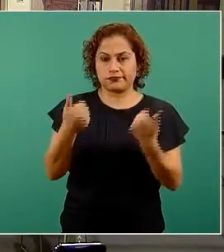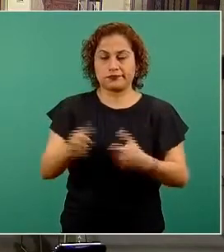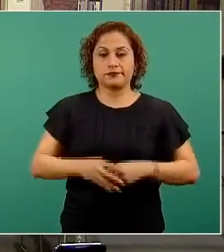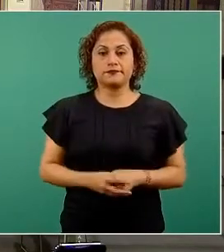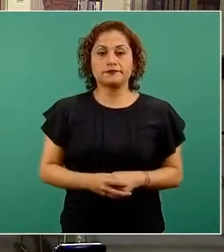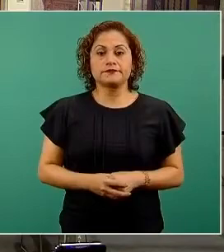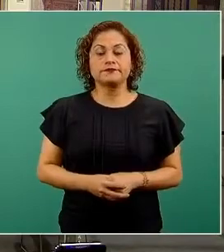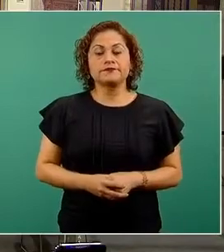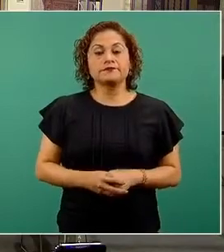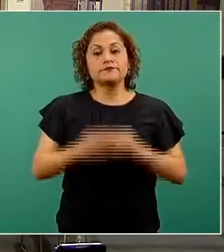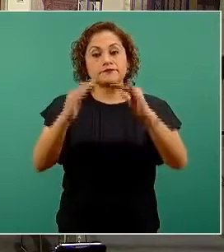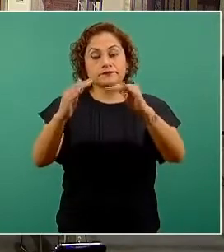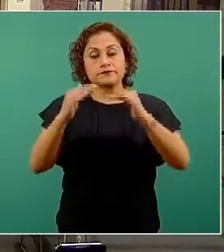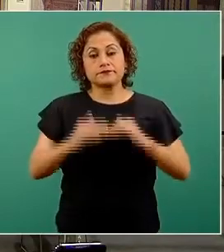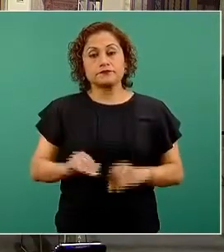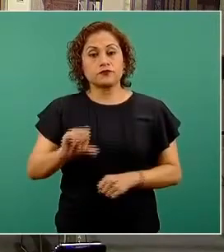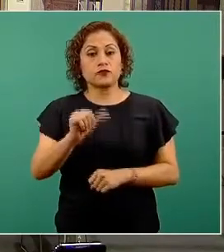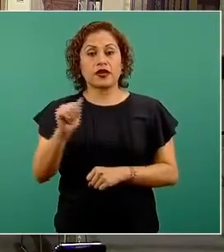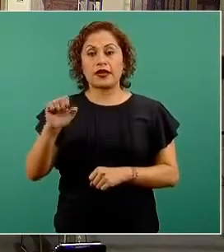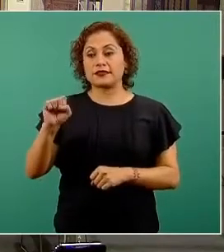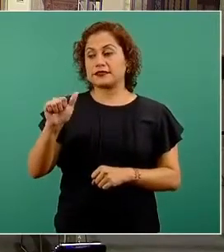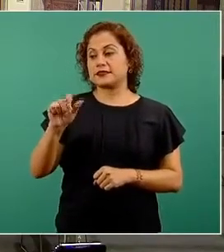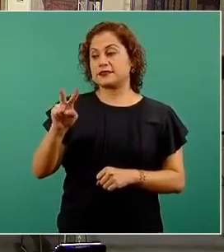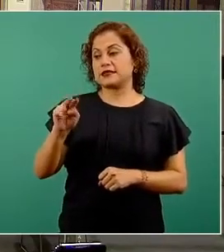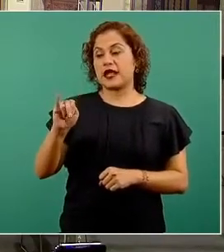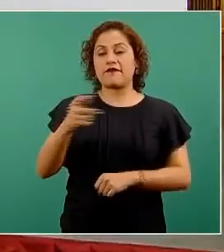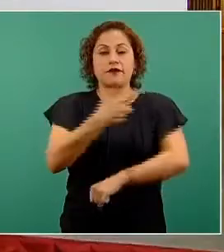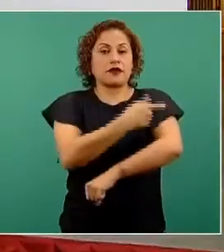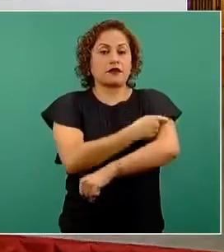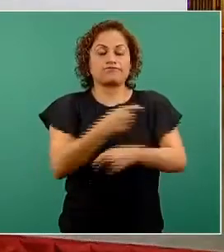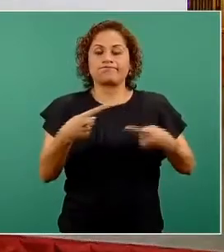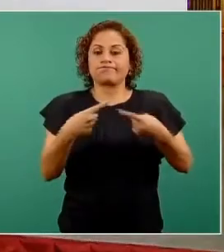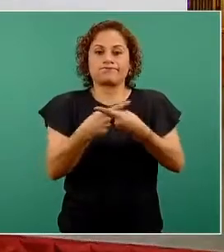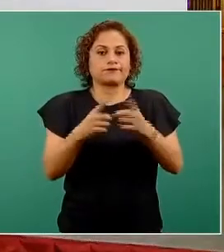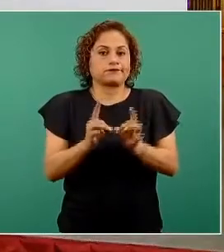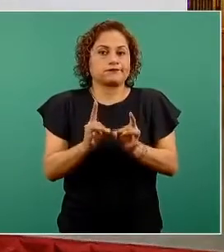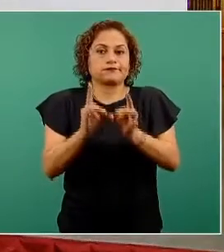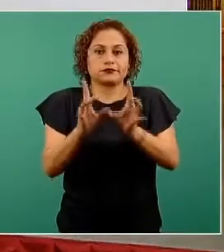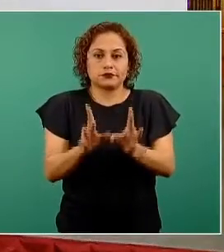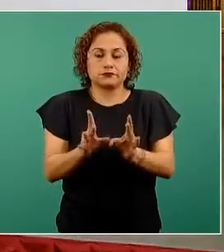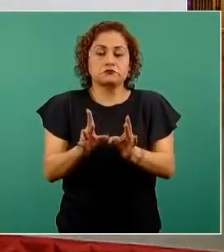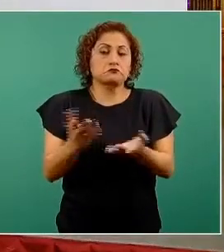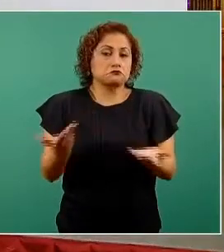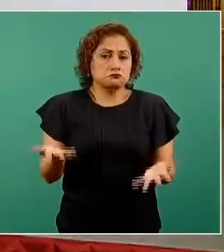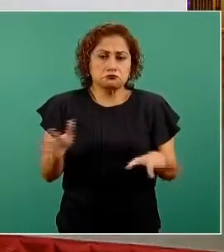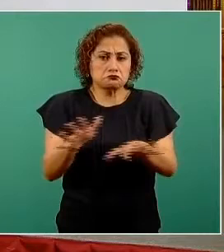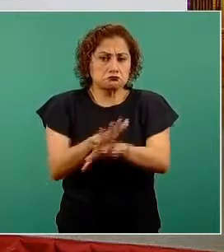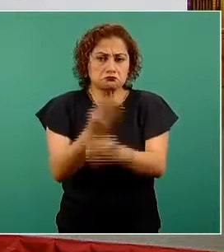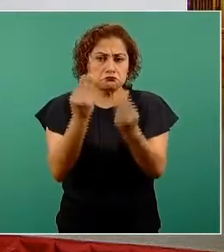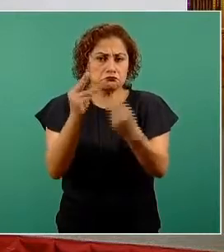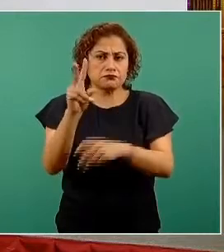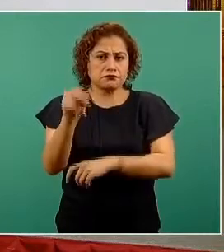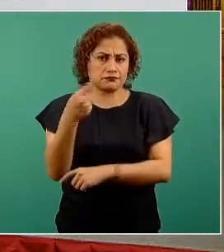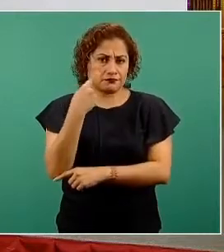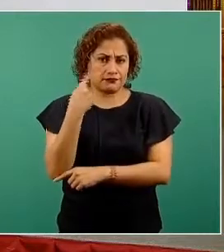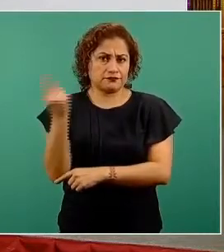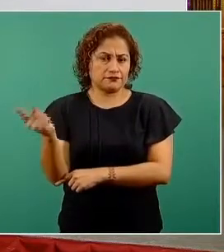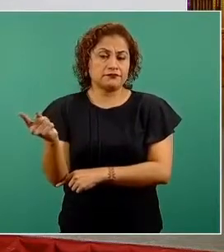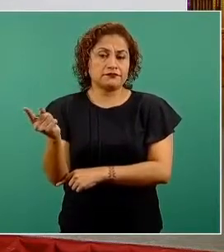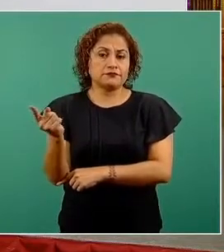Los ESAVIS, eventos supuestamente asociados a vacunación e inmunización, sin mayores cambios, tenemos la misma